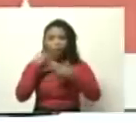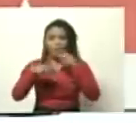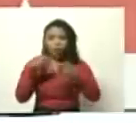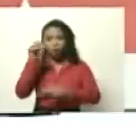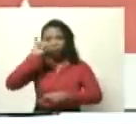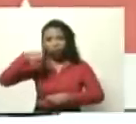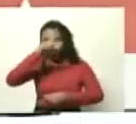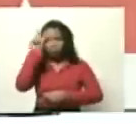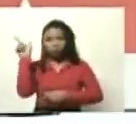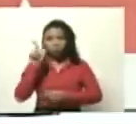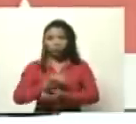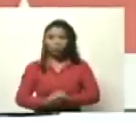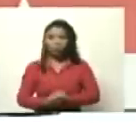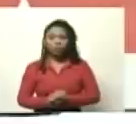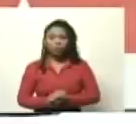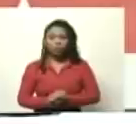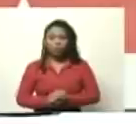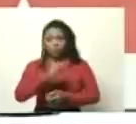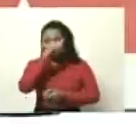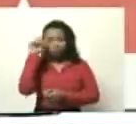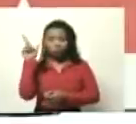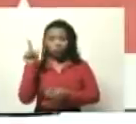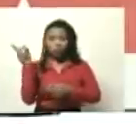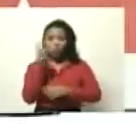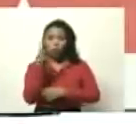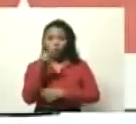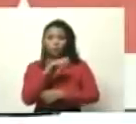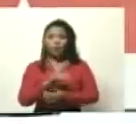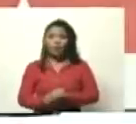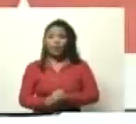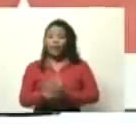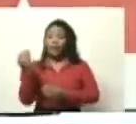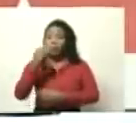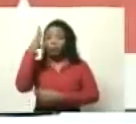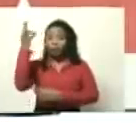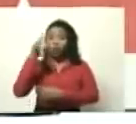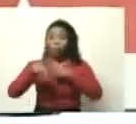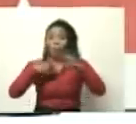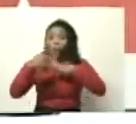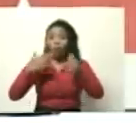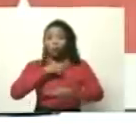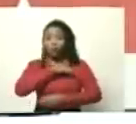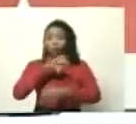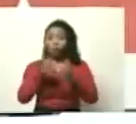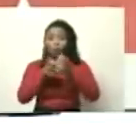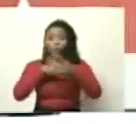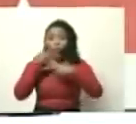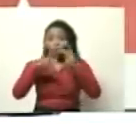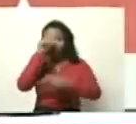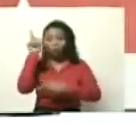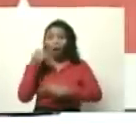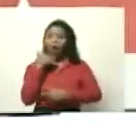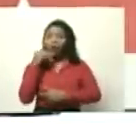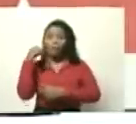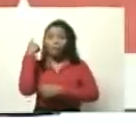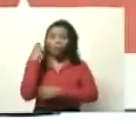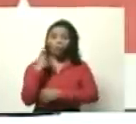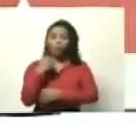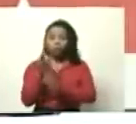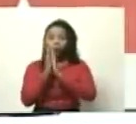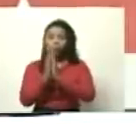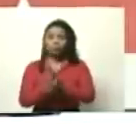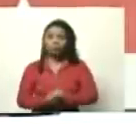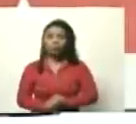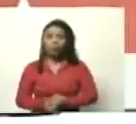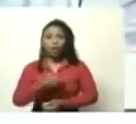Venezuela y de la JPSU y además el Consejo Político de nuestro partido. Si hay alguna pregunta, por favor. Muy